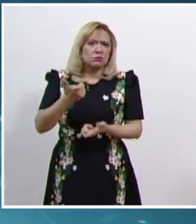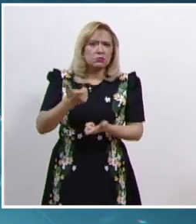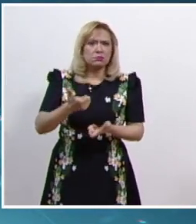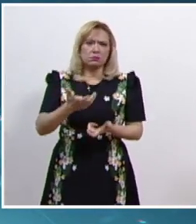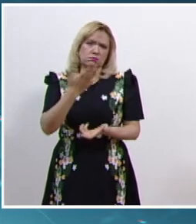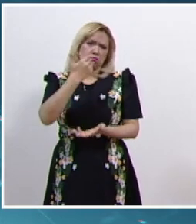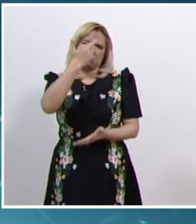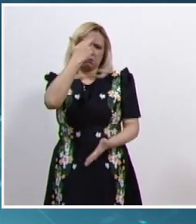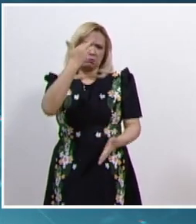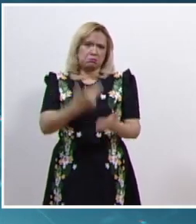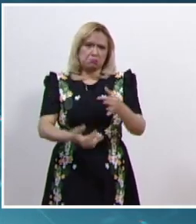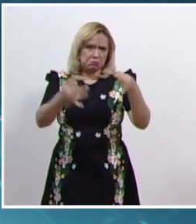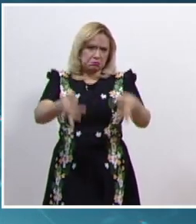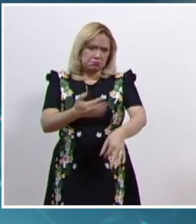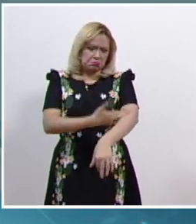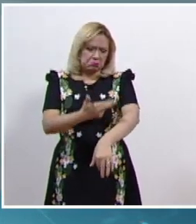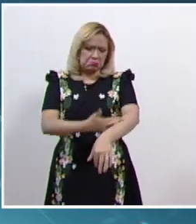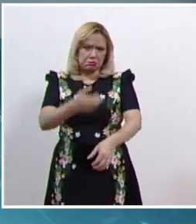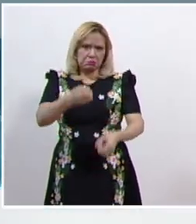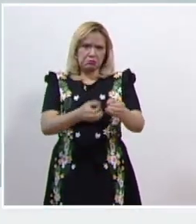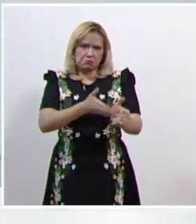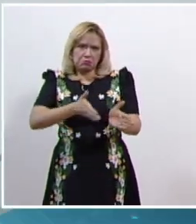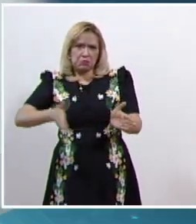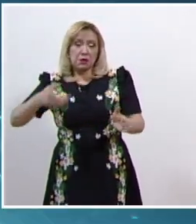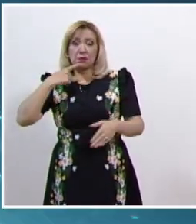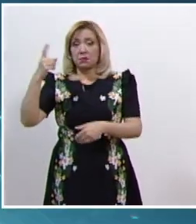procesal, determinó la primera sala.